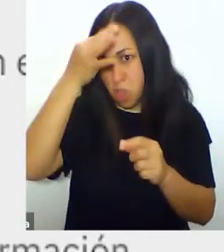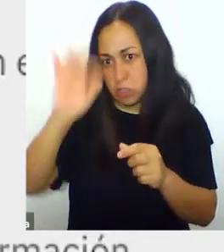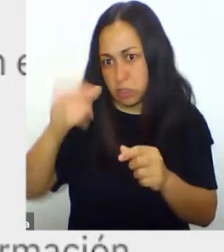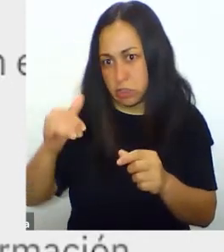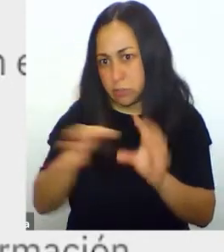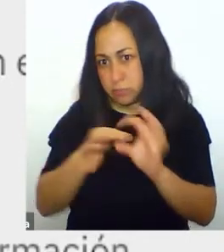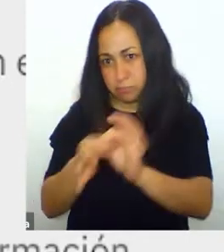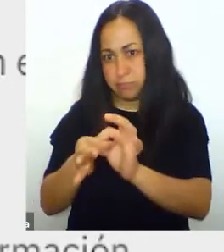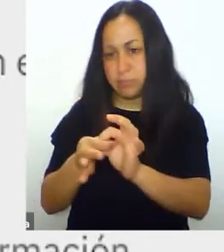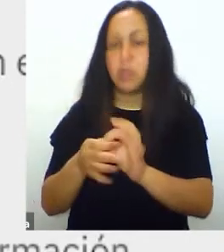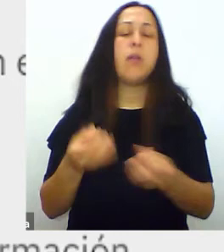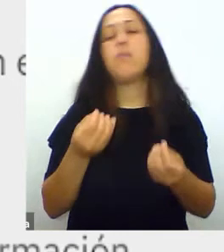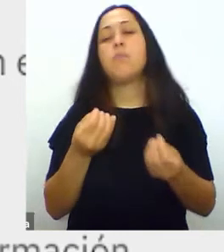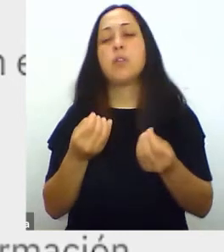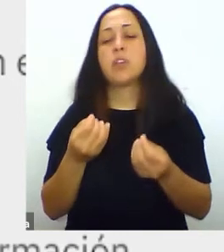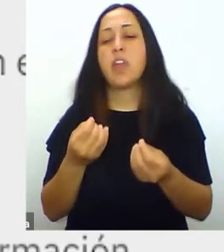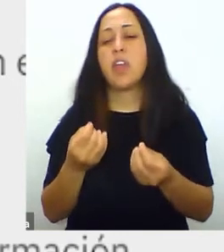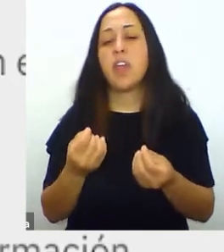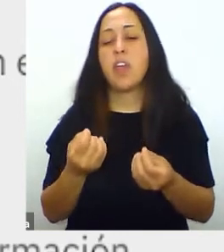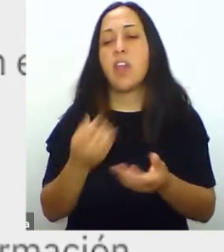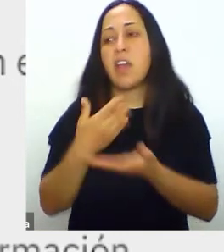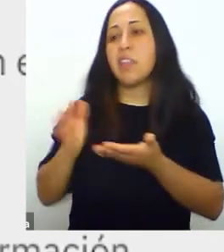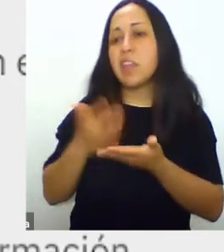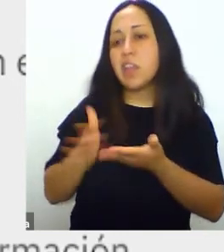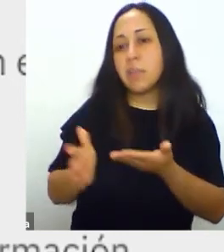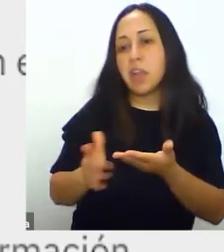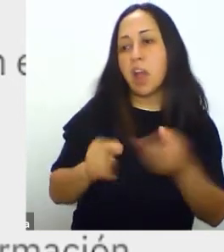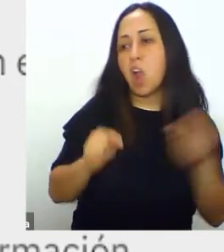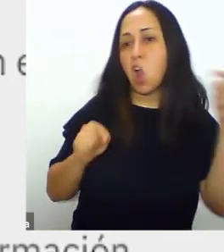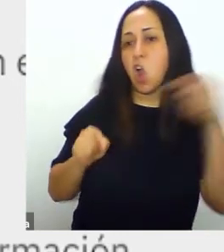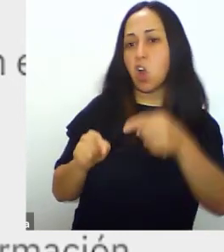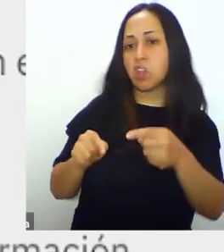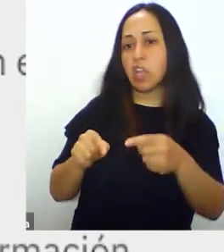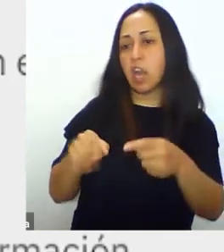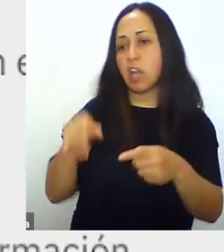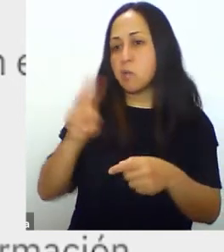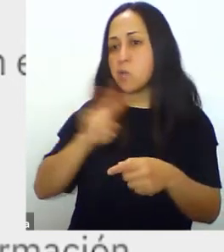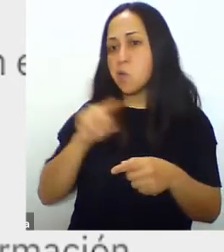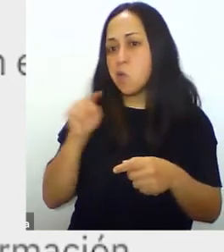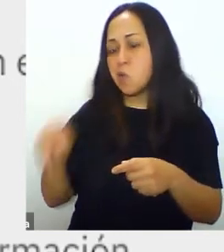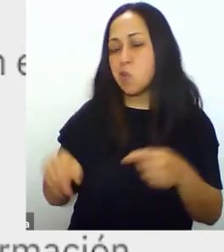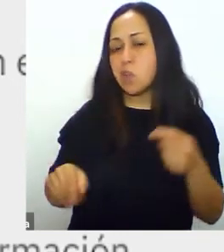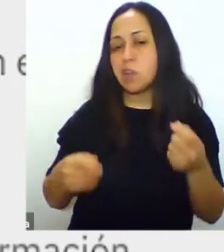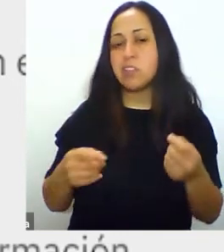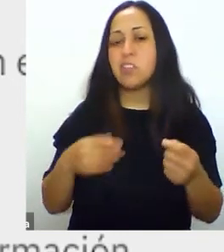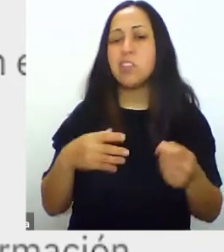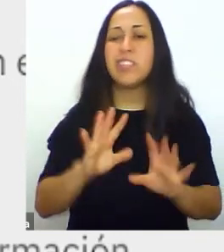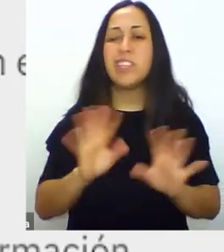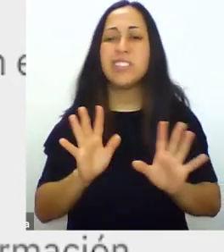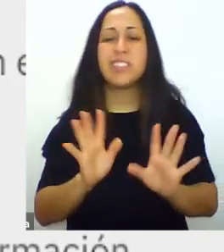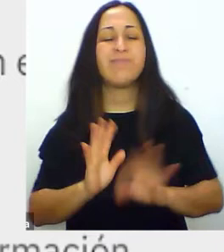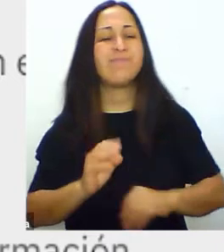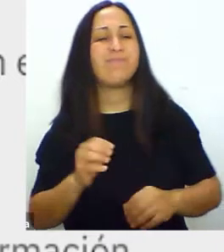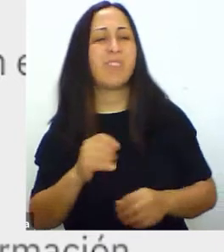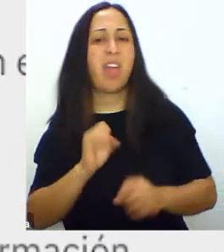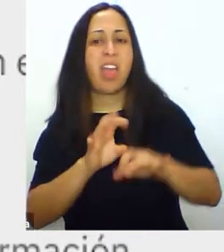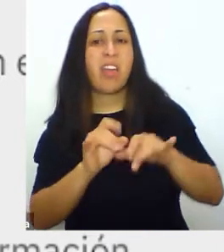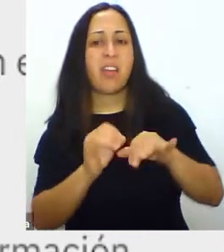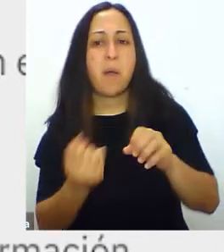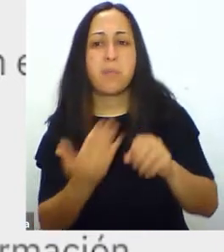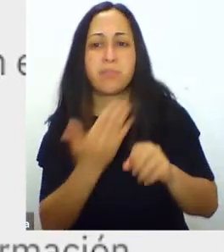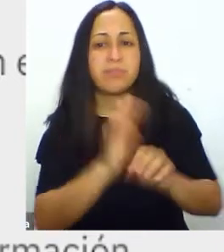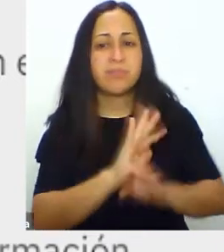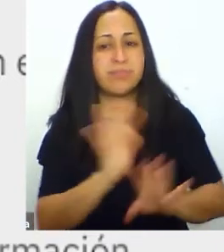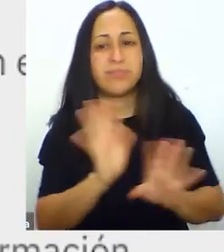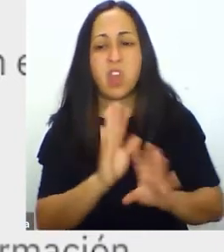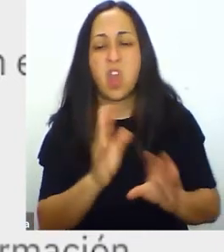que aguantar Juana o que fueron dichas contra Juana hicieron que de alguna manera ella deje de